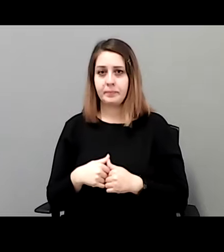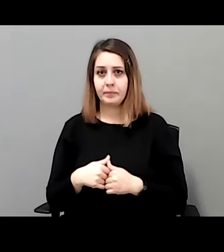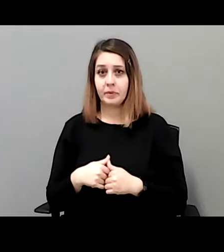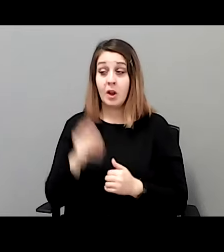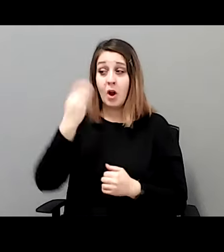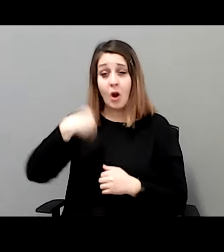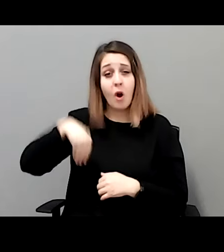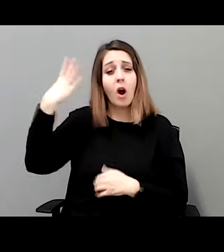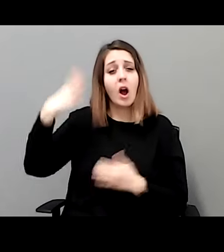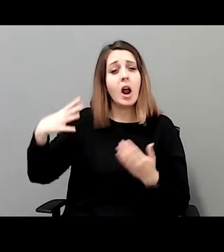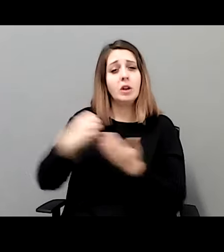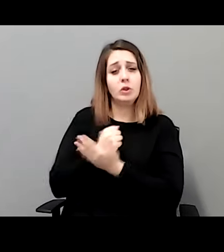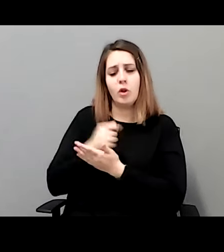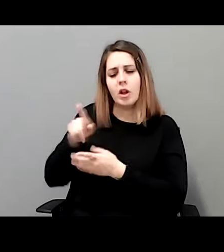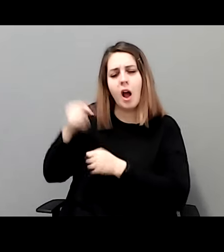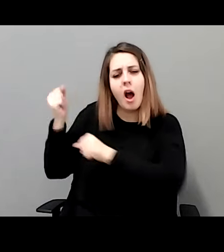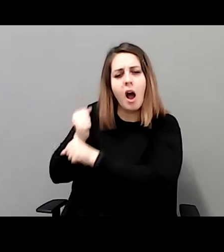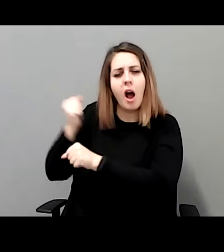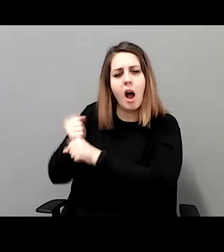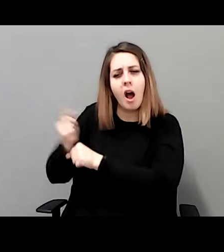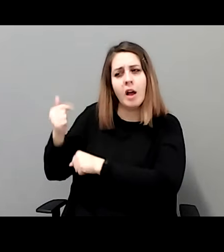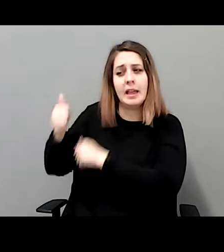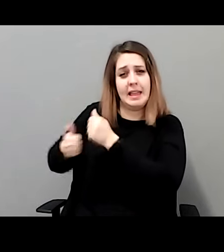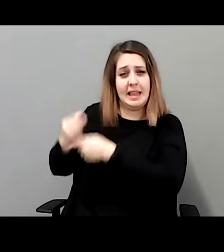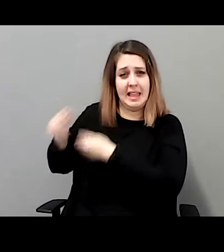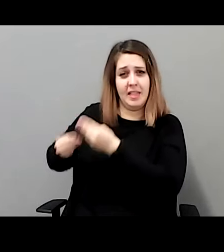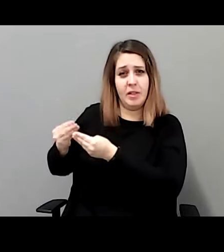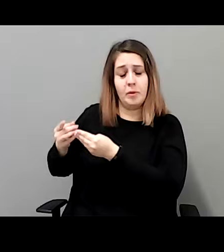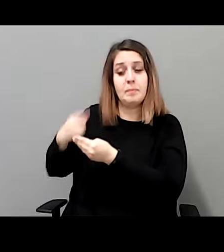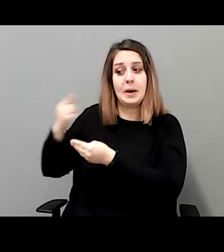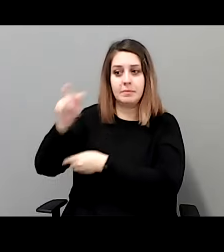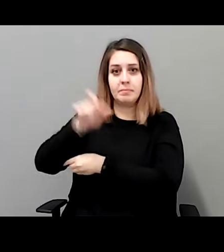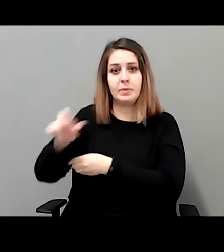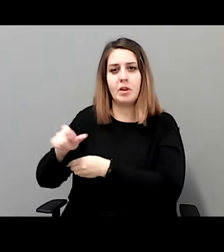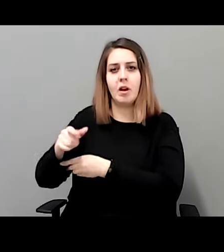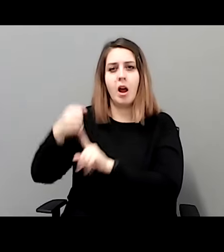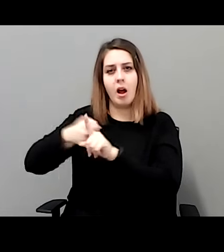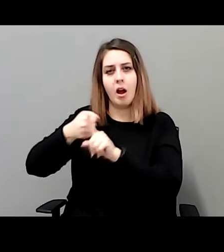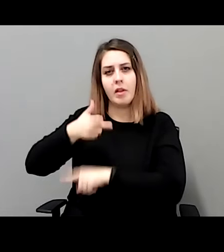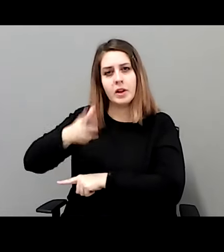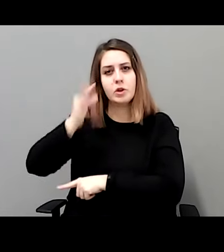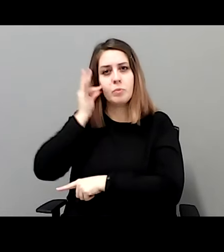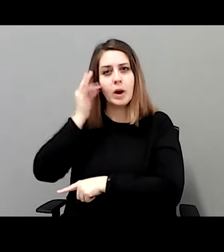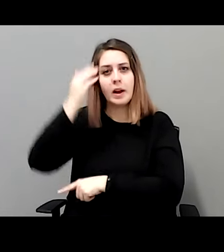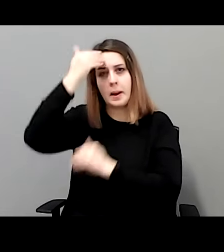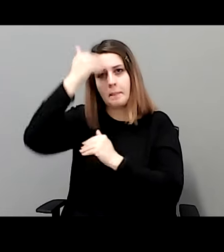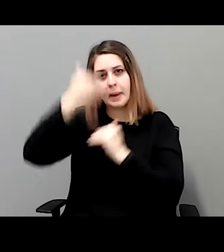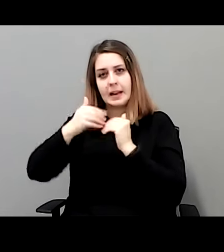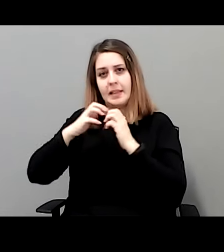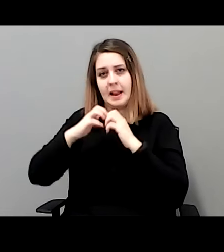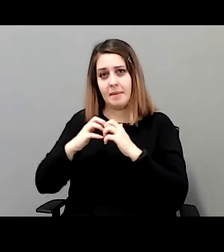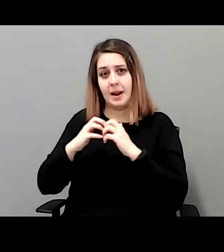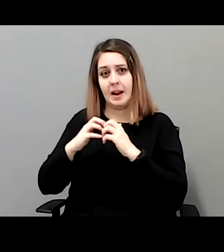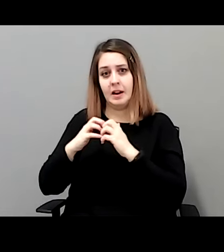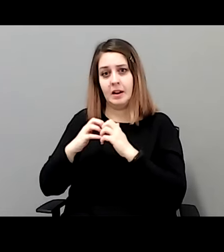Ojalá que todo lo que sembró, todo lo que estáis sembrando, defendiendo los derechos de las mujeres con parálisis cerebral,